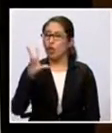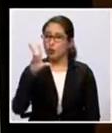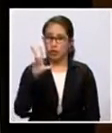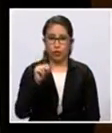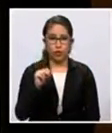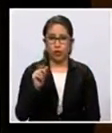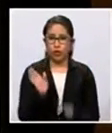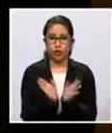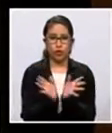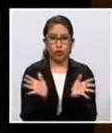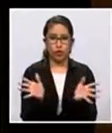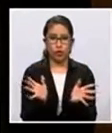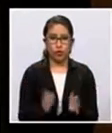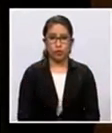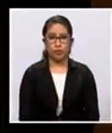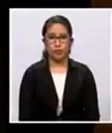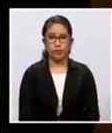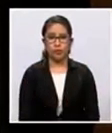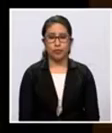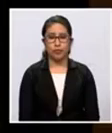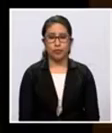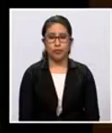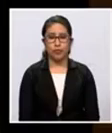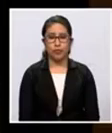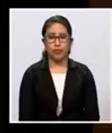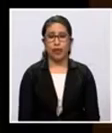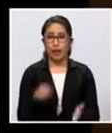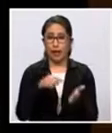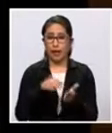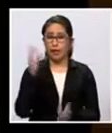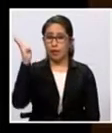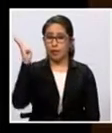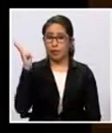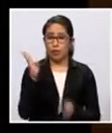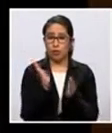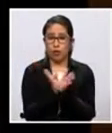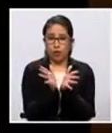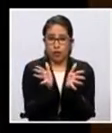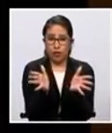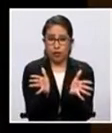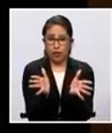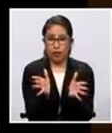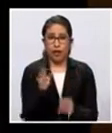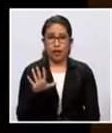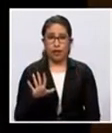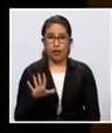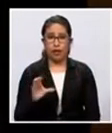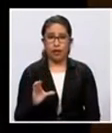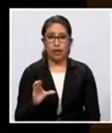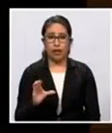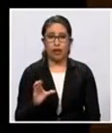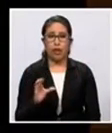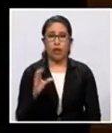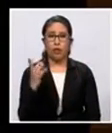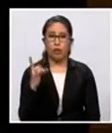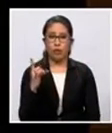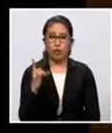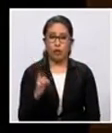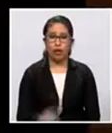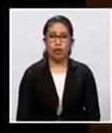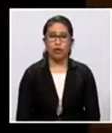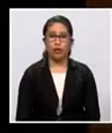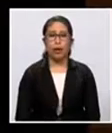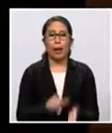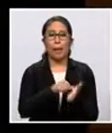es el bono universal. Este bono universal, que son de 500 bolivianos, va a beneficiar